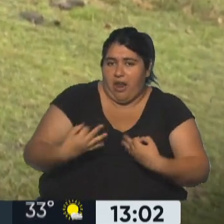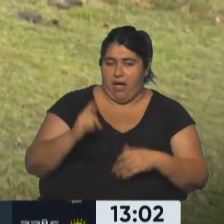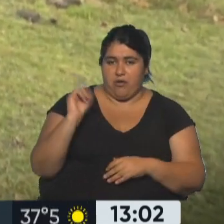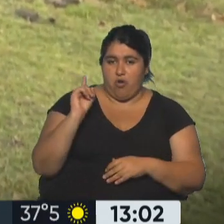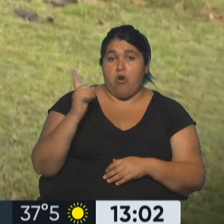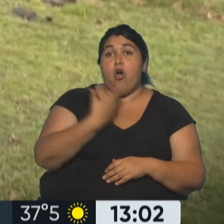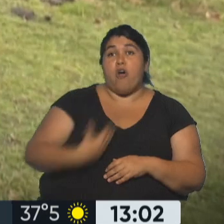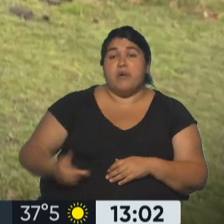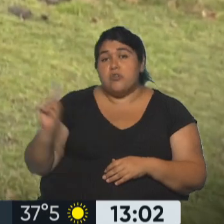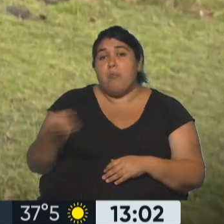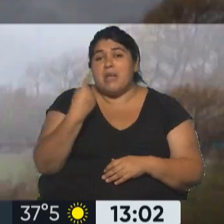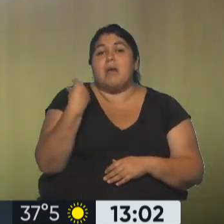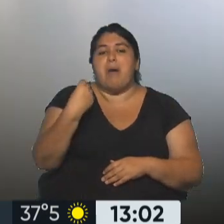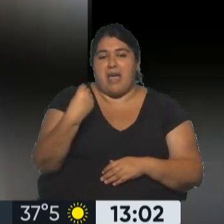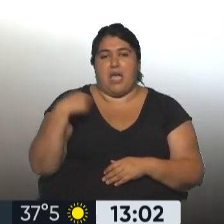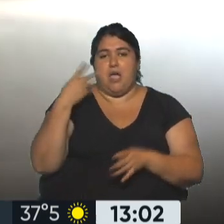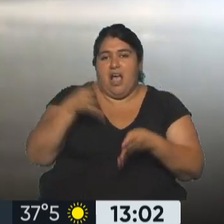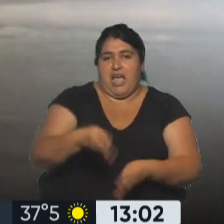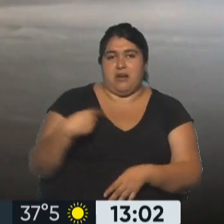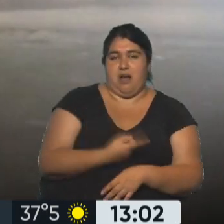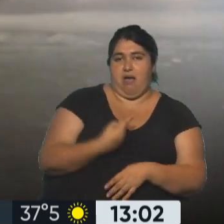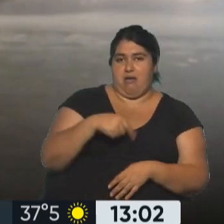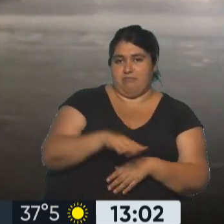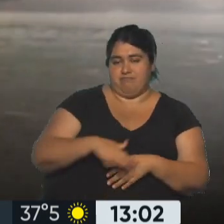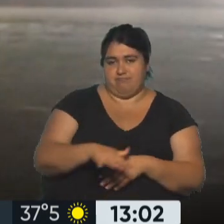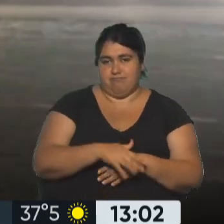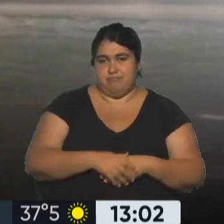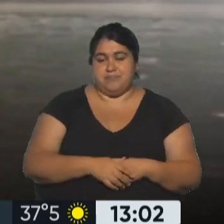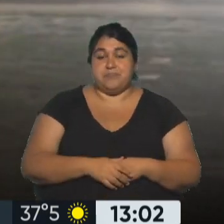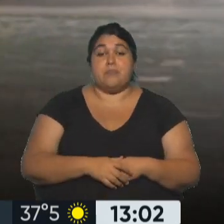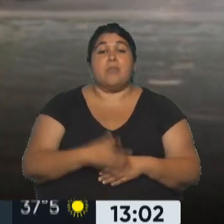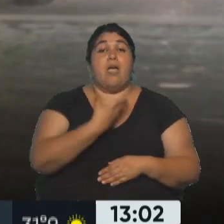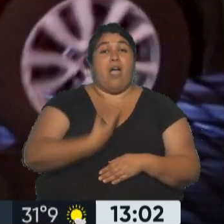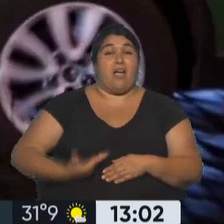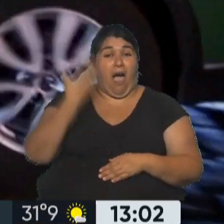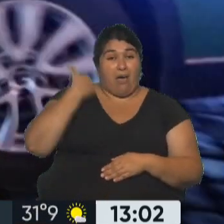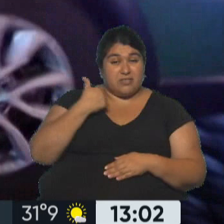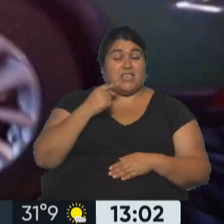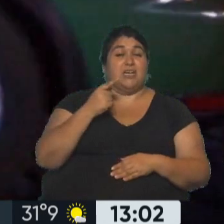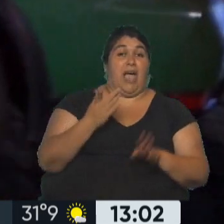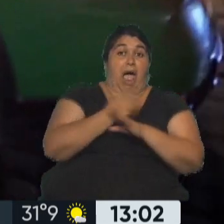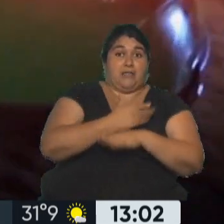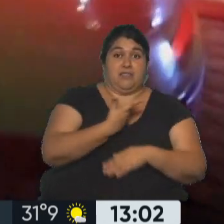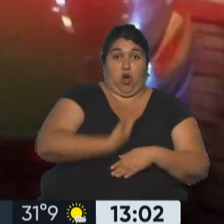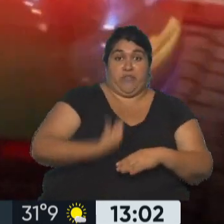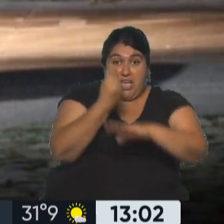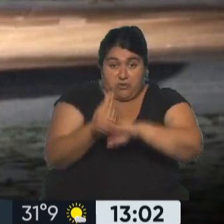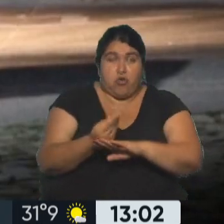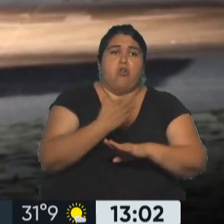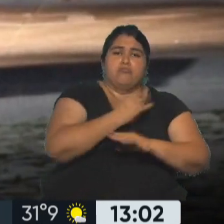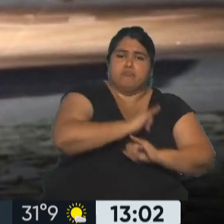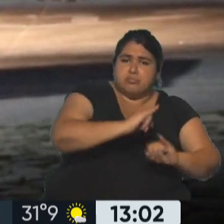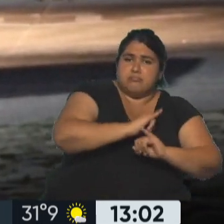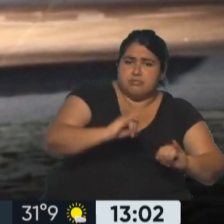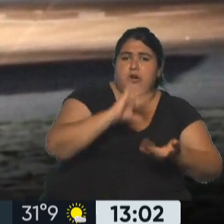El Estado está sacando a los milicos para una guerra. Durante la campaña presidencial, Boric insistía en que la militarización no era la manera